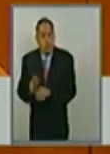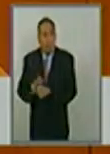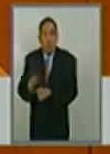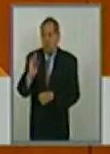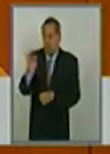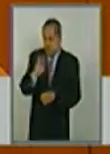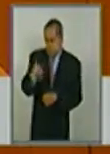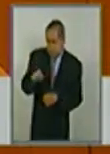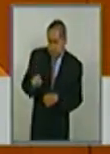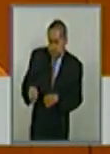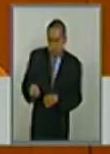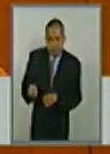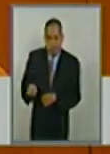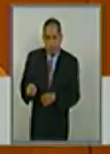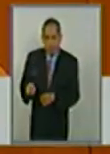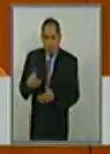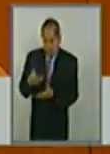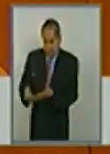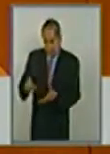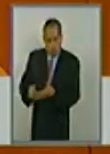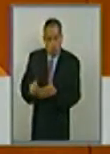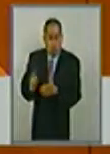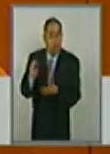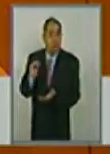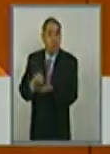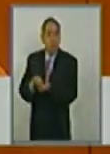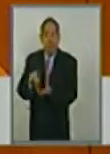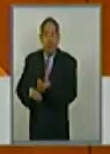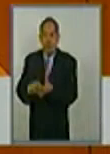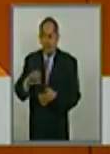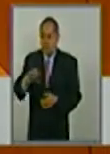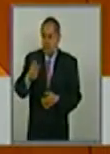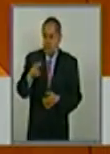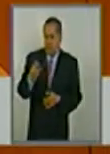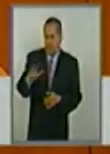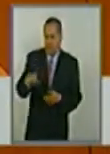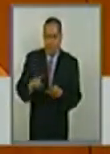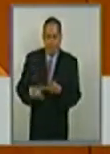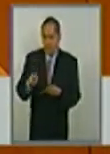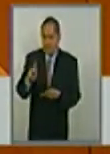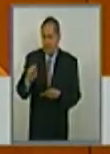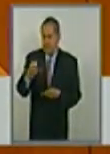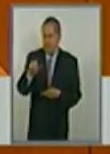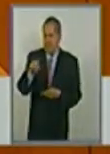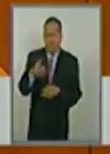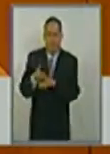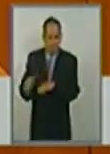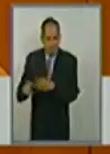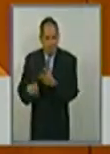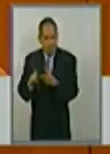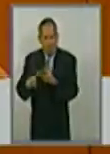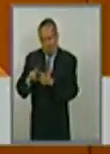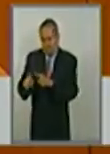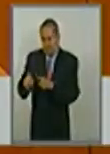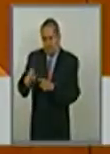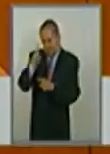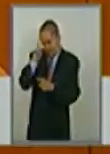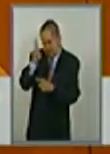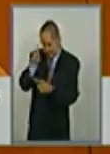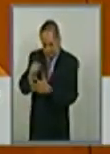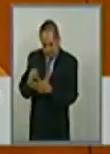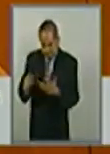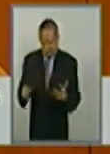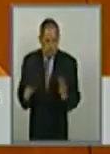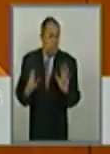sin embargo, actualmente incluye el charal, el langostino y el pescado blanco, entre otros. Si bien la